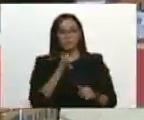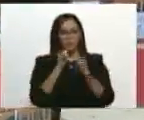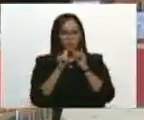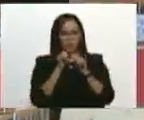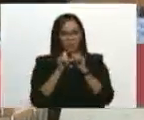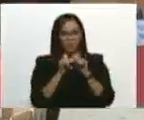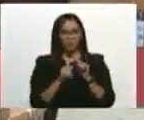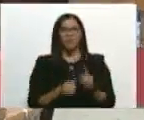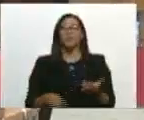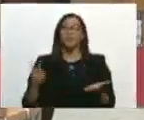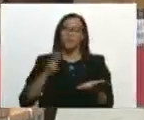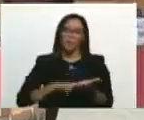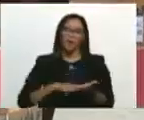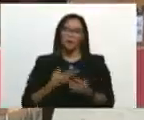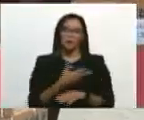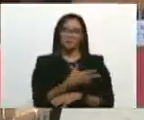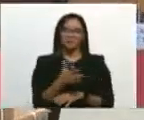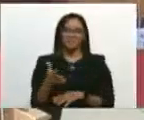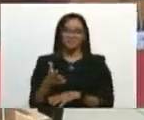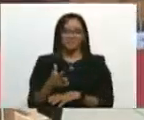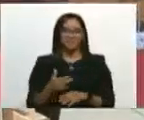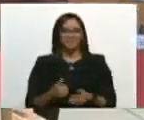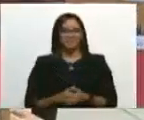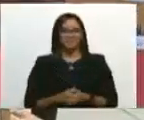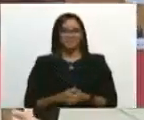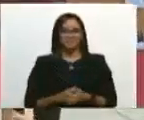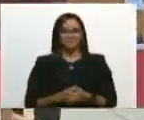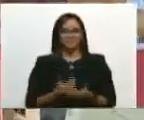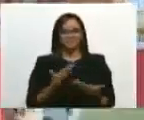Con esta información voy a retornar a los estudios de 360. Adelante.